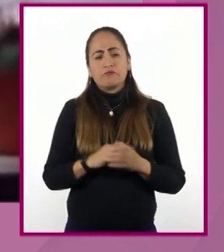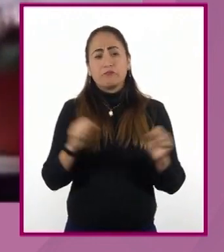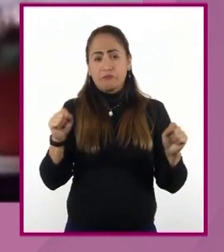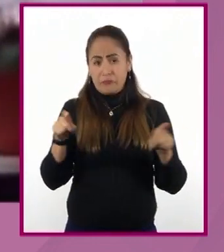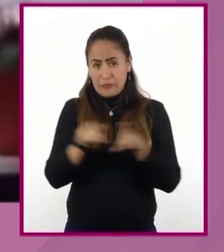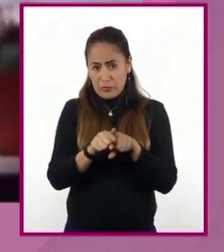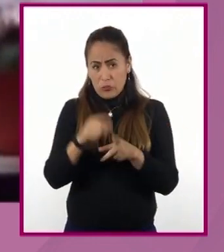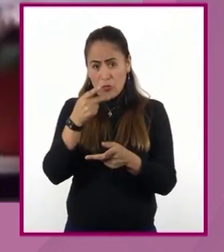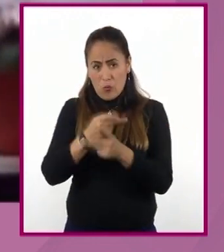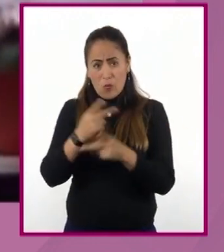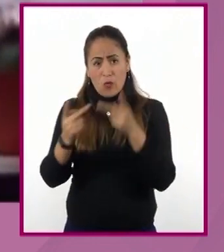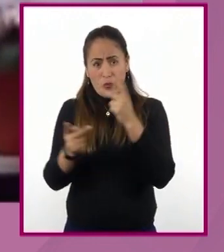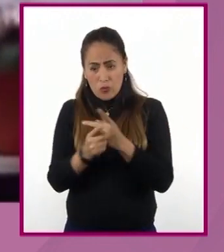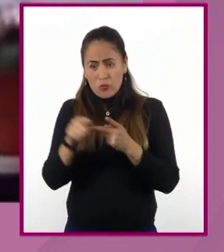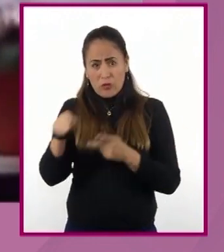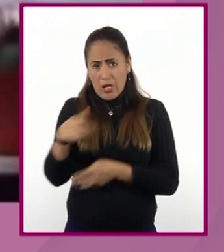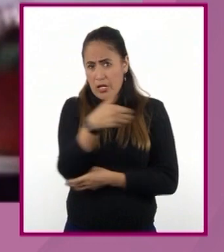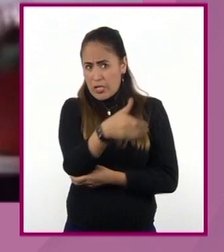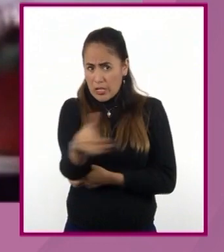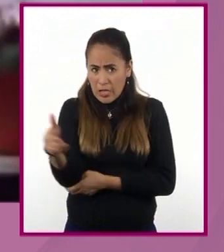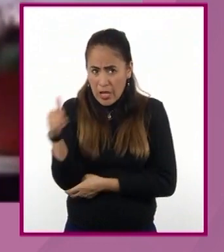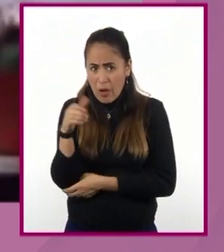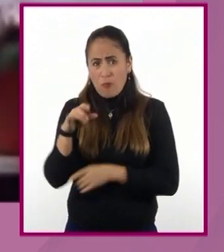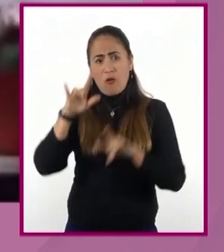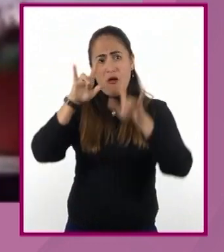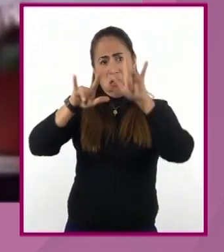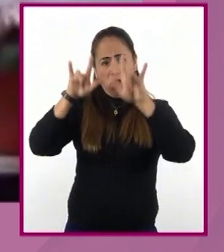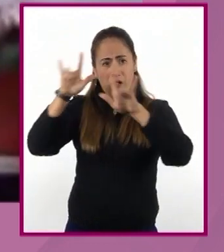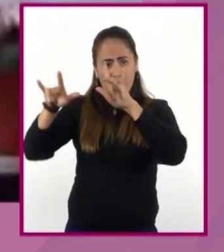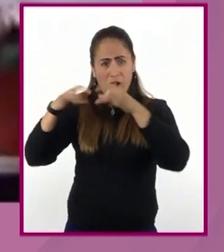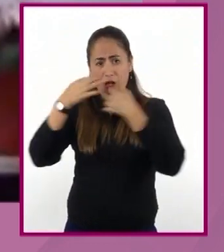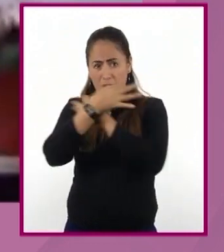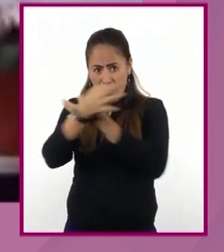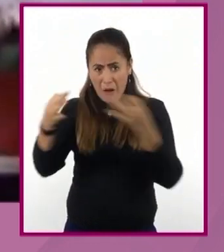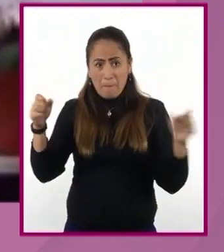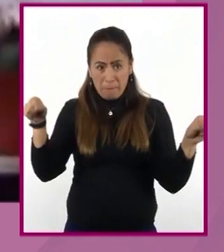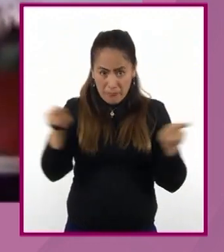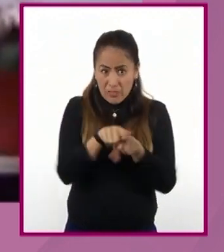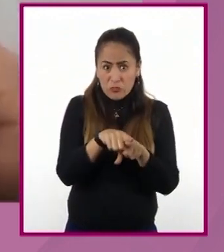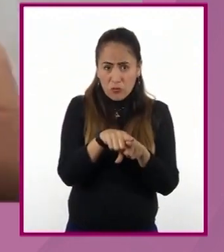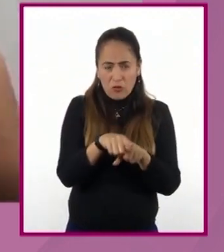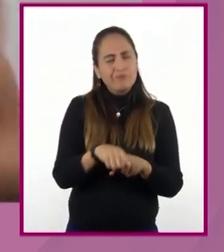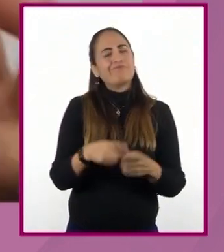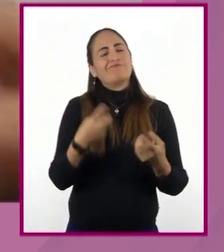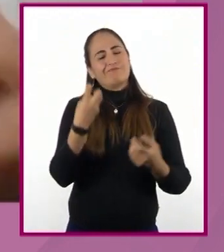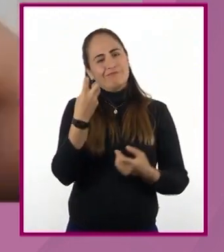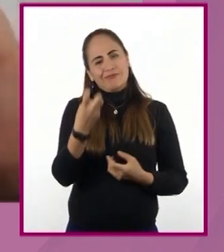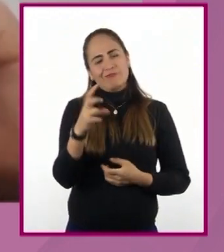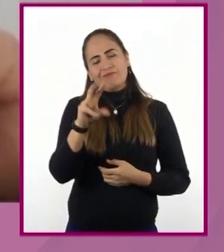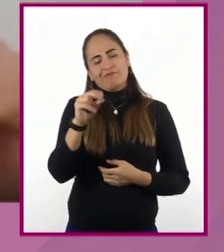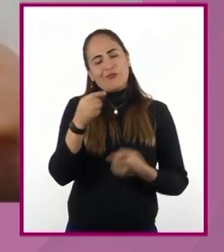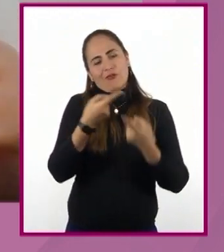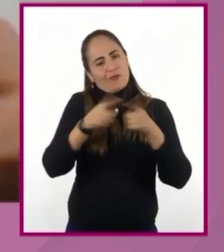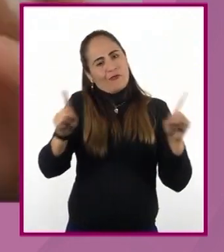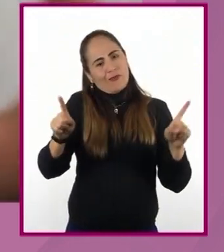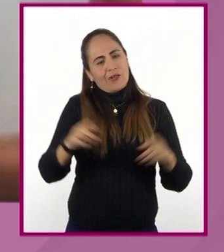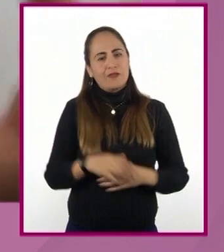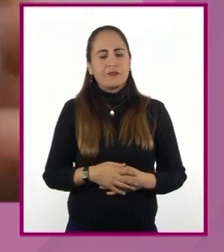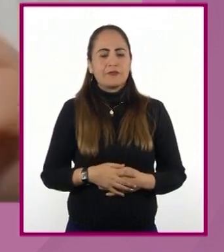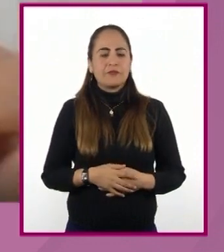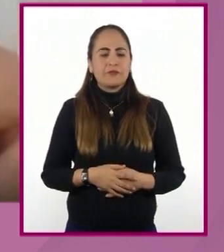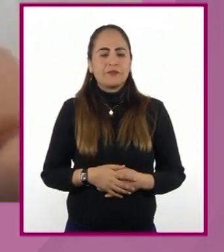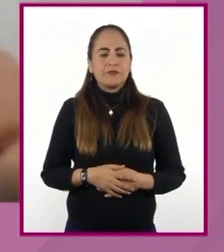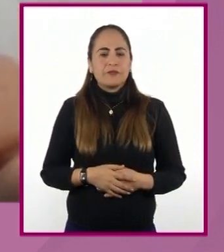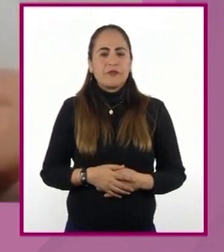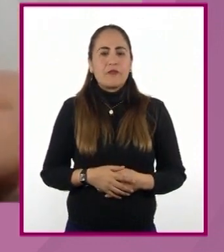publicitar un producto en el campo o en otro lugar. Así es, si alguien está